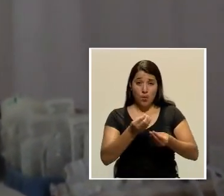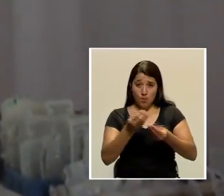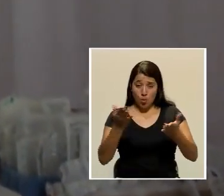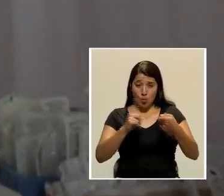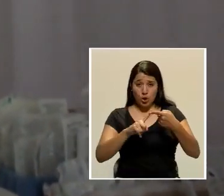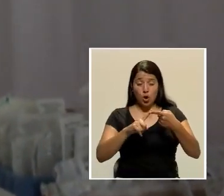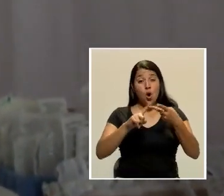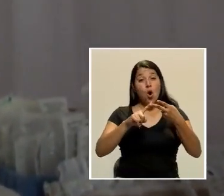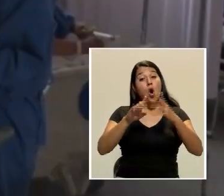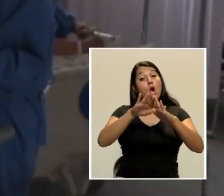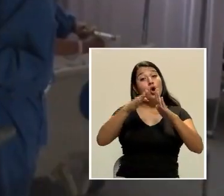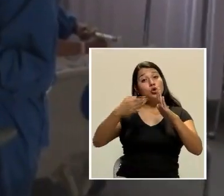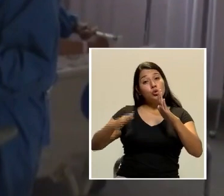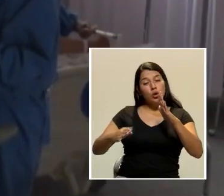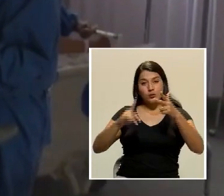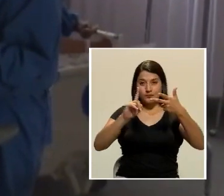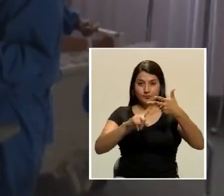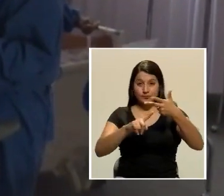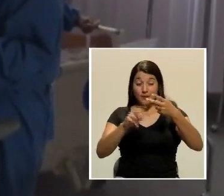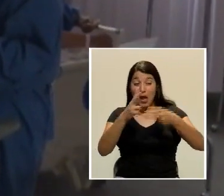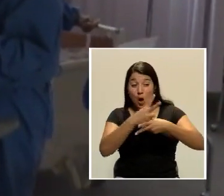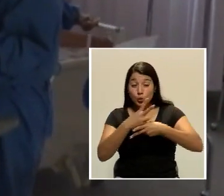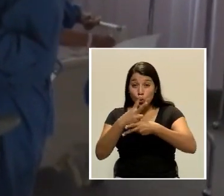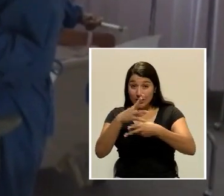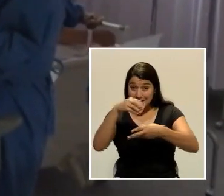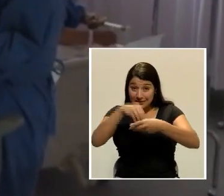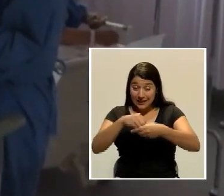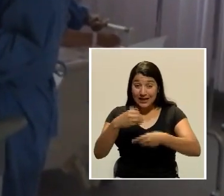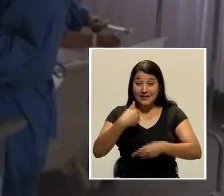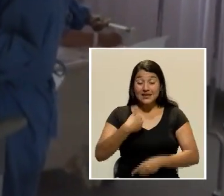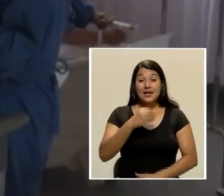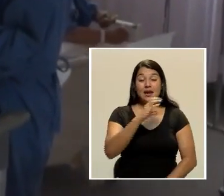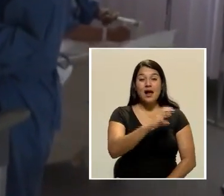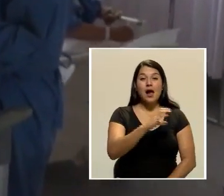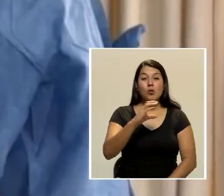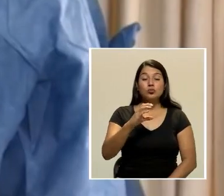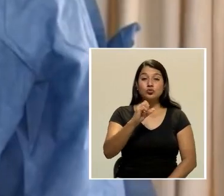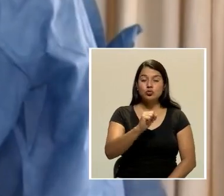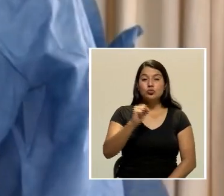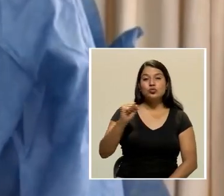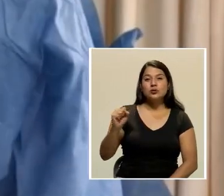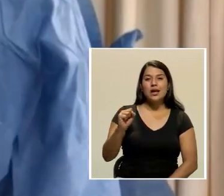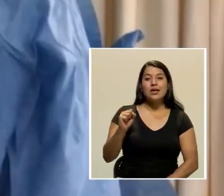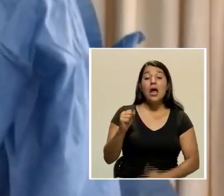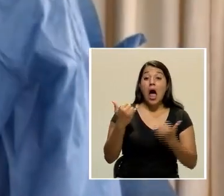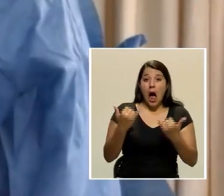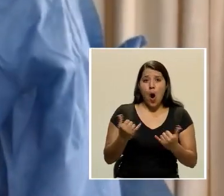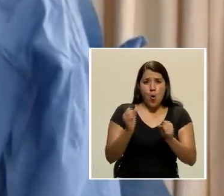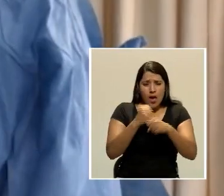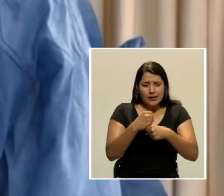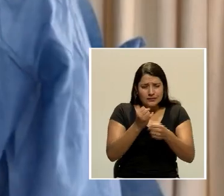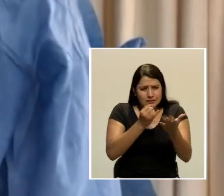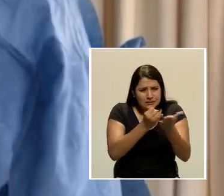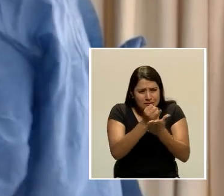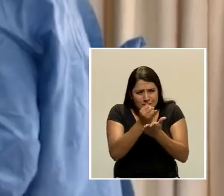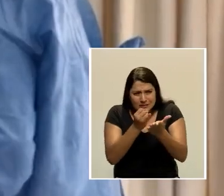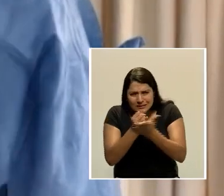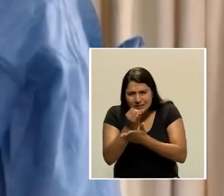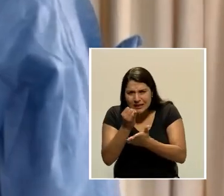últimas consecuencias en la investigación sobre la compra de mascarillas a proveedores inexpertos.